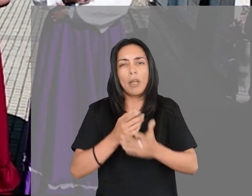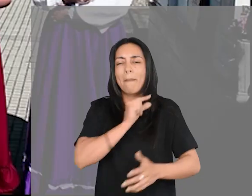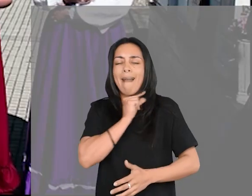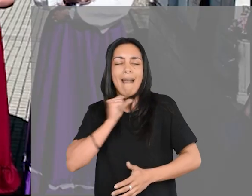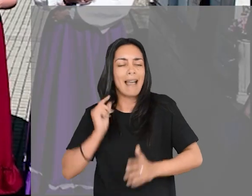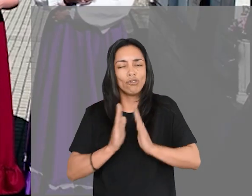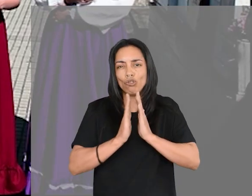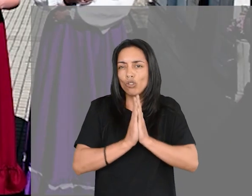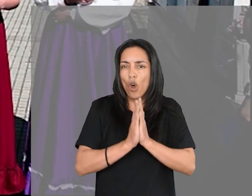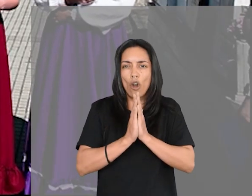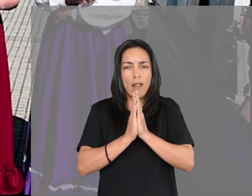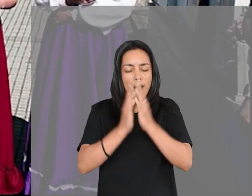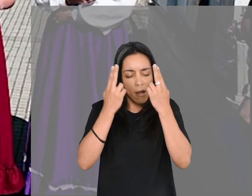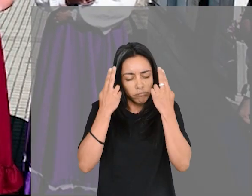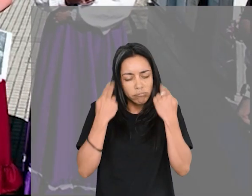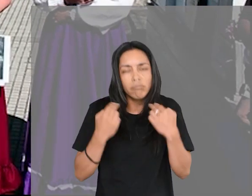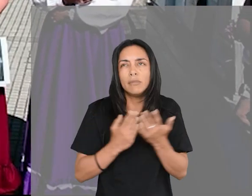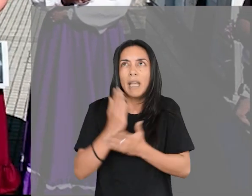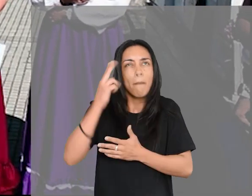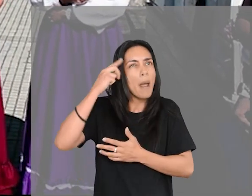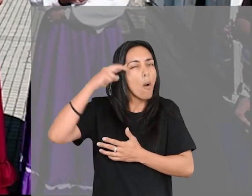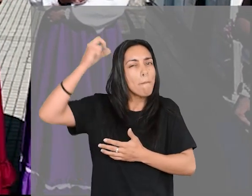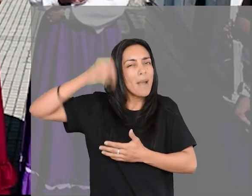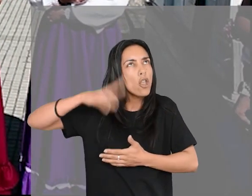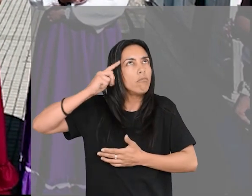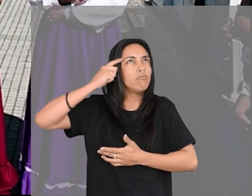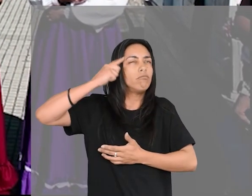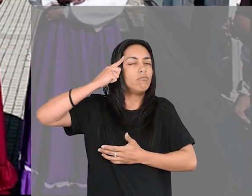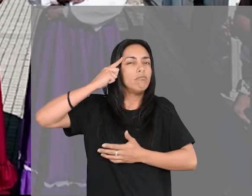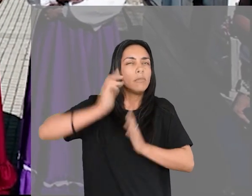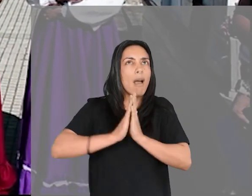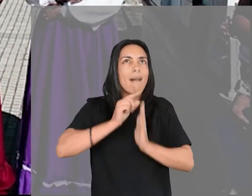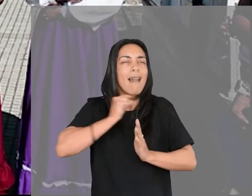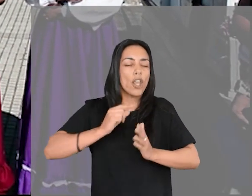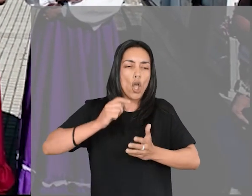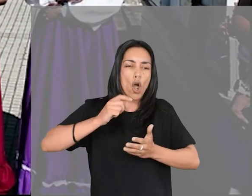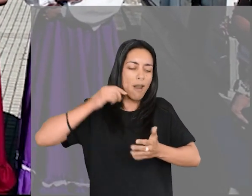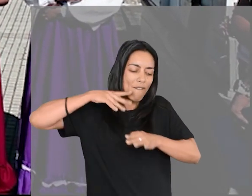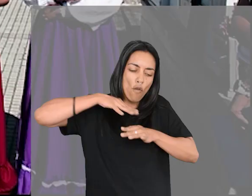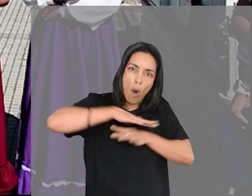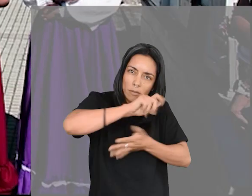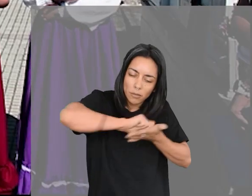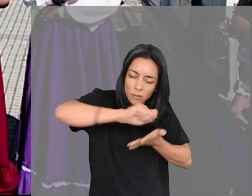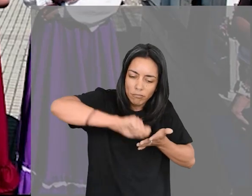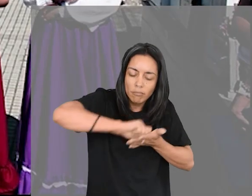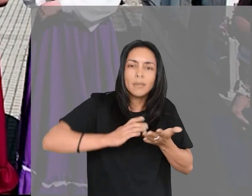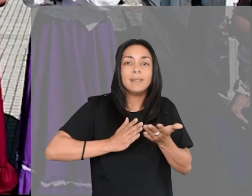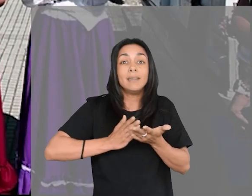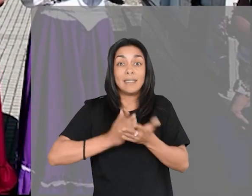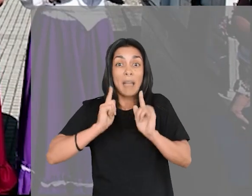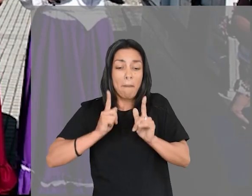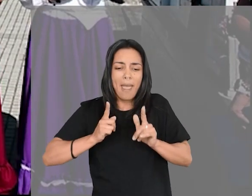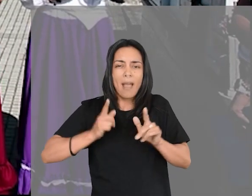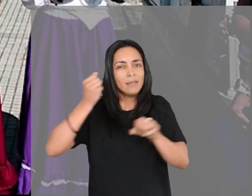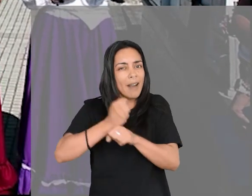su religión a menudo influía en su poesía. Trabajó como educadora privada, incluso como la primera maestra